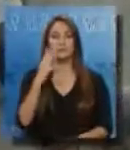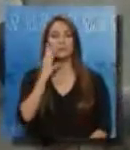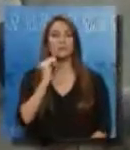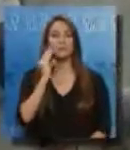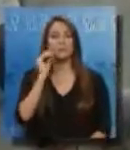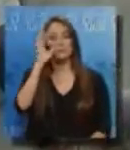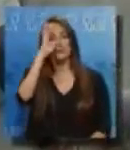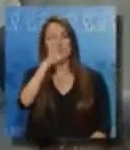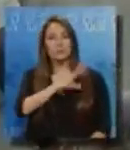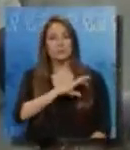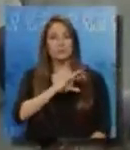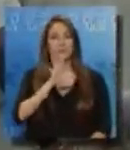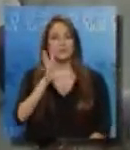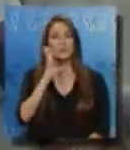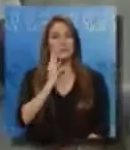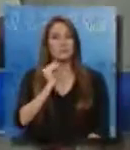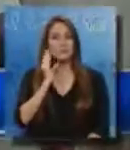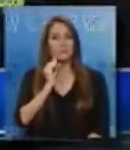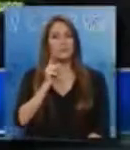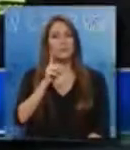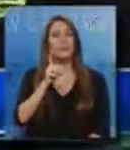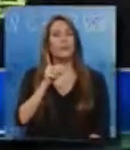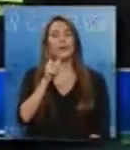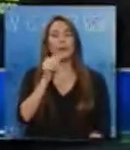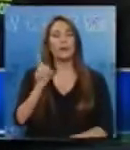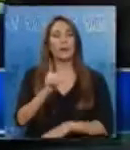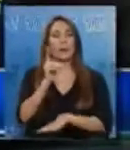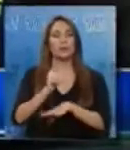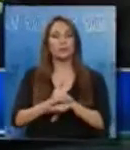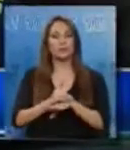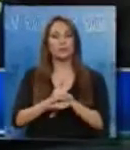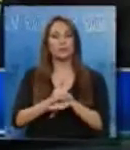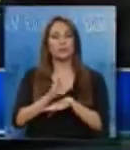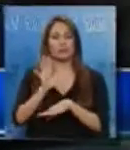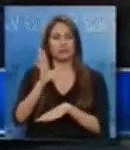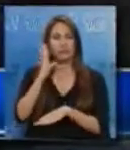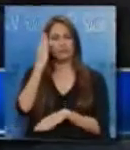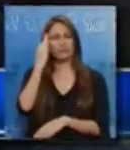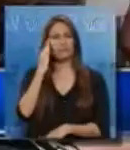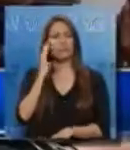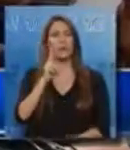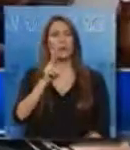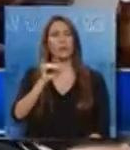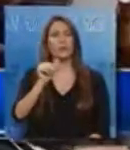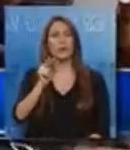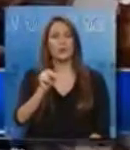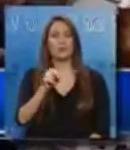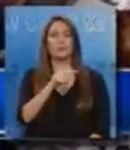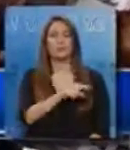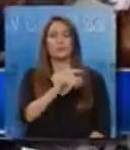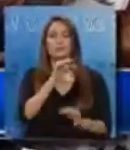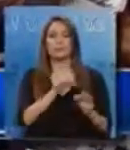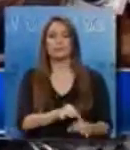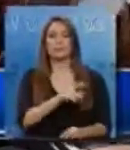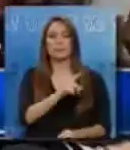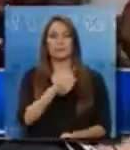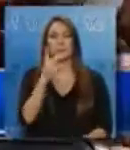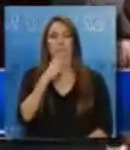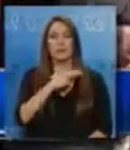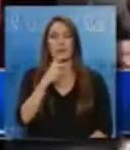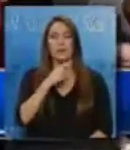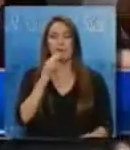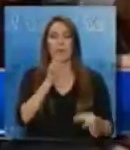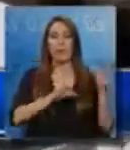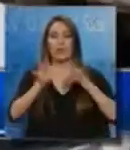nuestros agentes de la Dirección Nacional de Delitos contra la Vida y de la UIA determinó que efectivamente